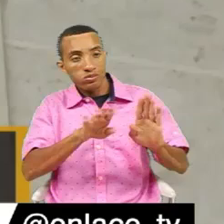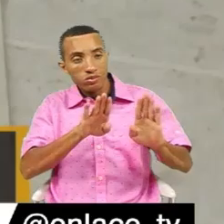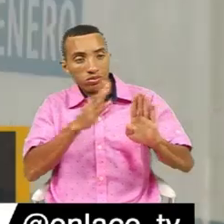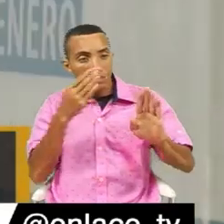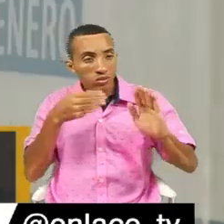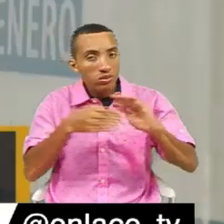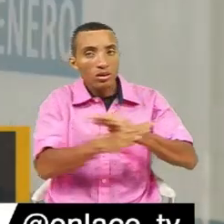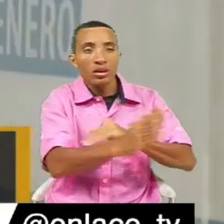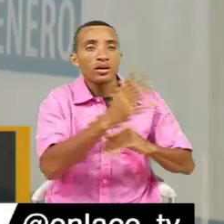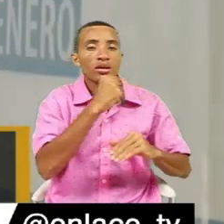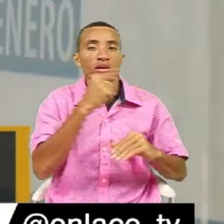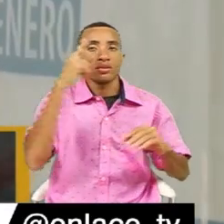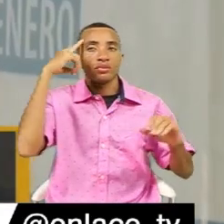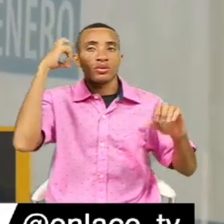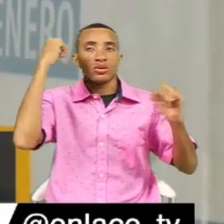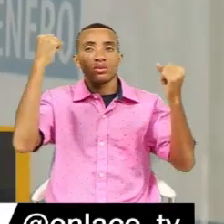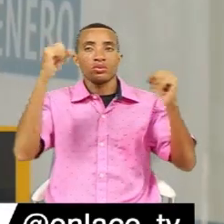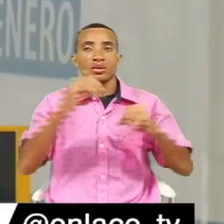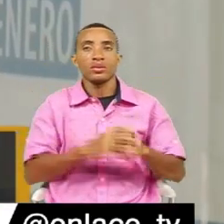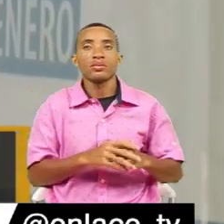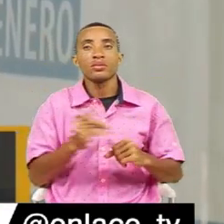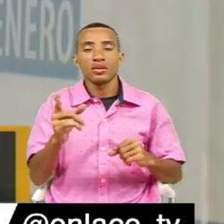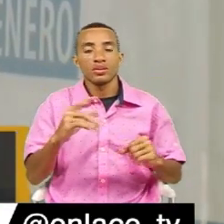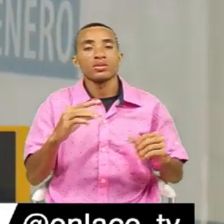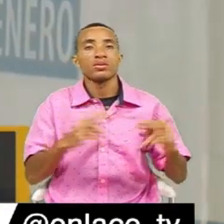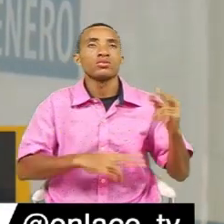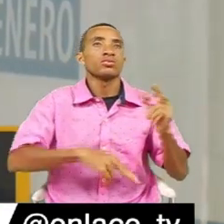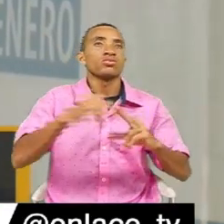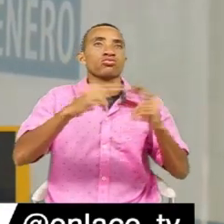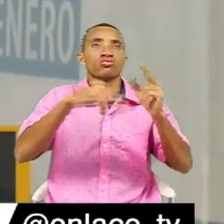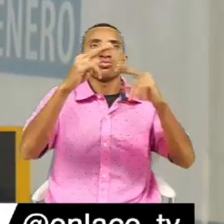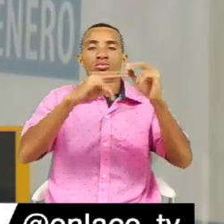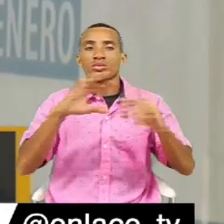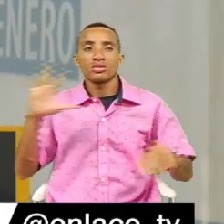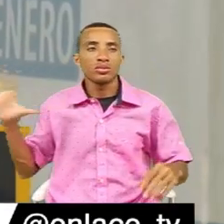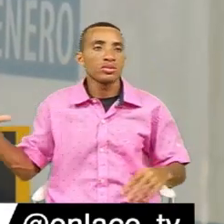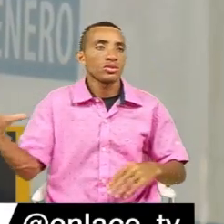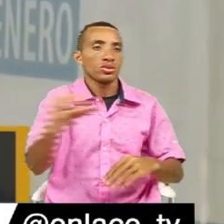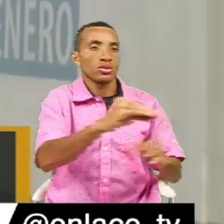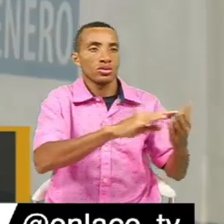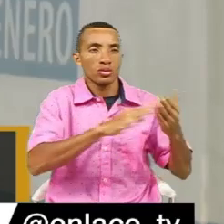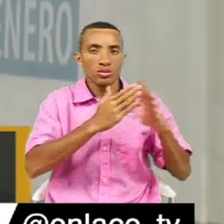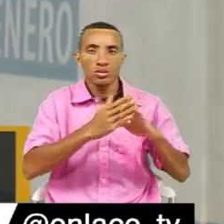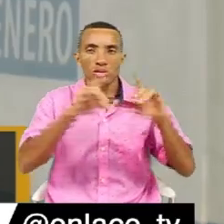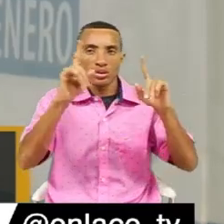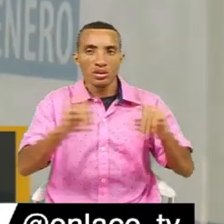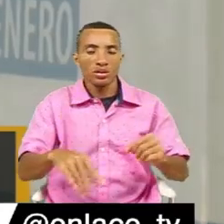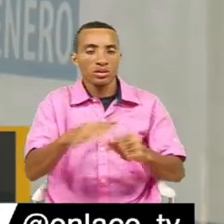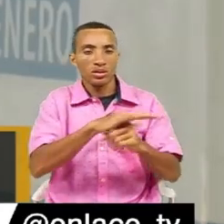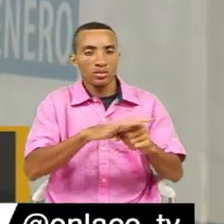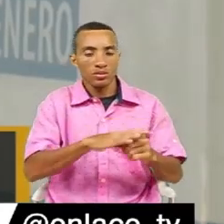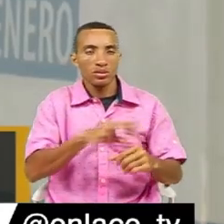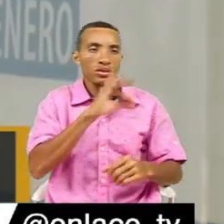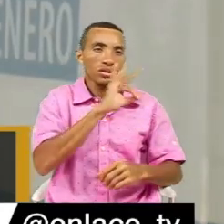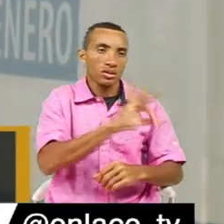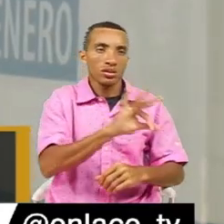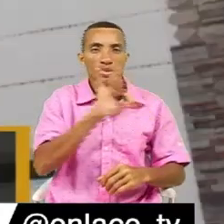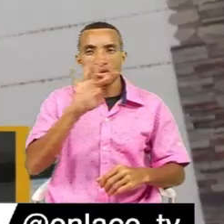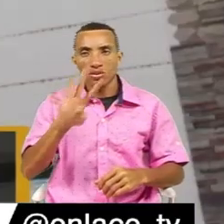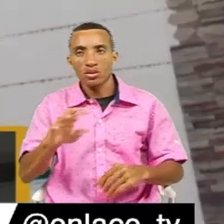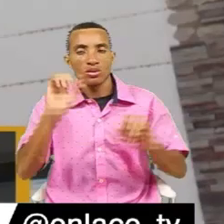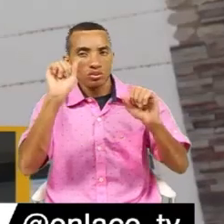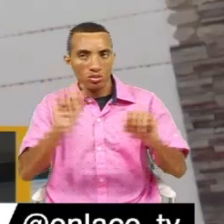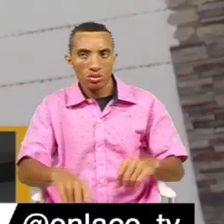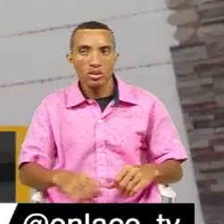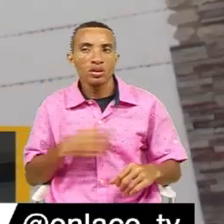y cosa que nos preocupa porque este salón comunal se hizo para que toda la comunidad de Barranca Bermeja y la Comuna 3 y la Comuna 4 y todas las comunas lo utilizaran.